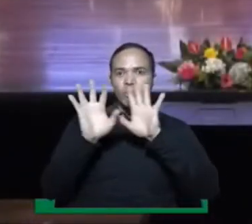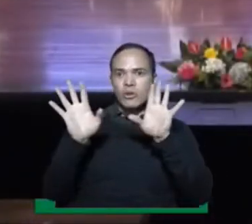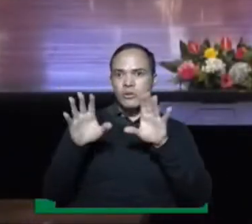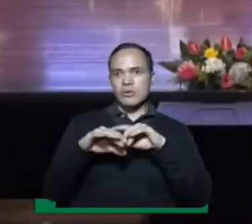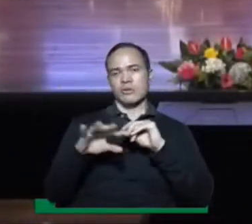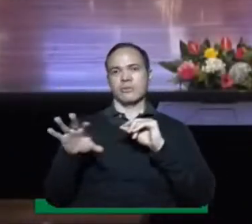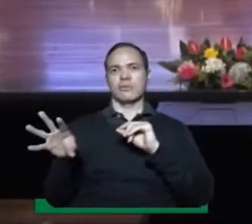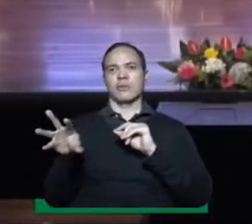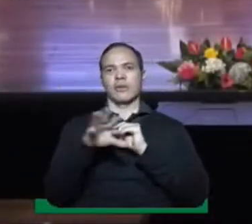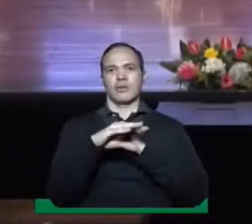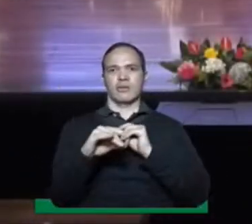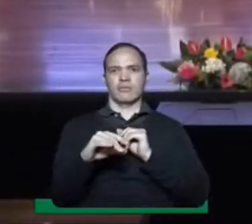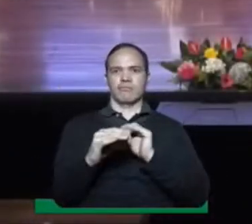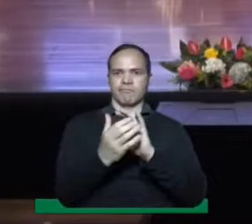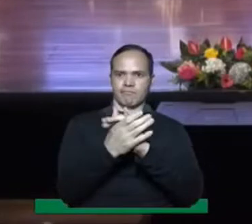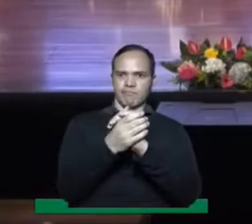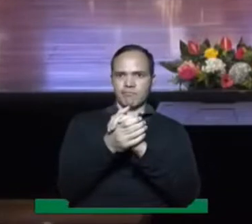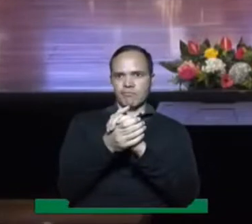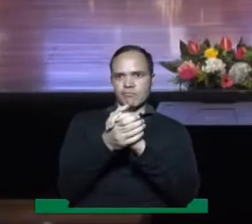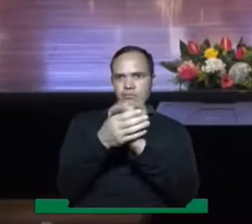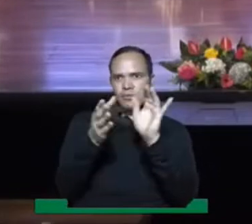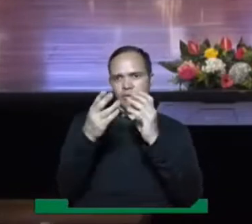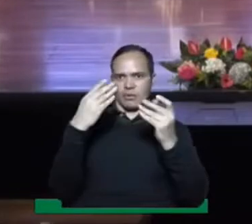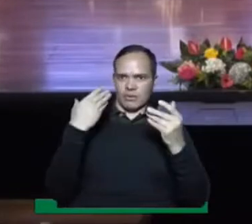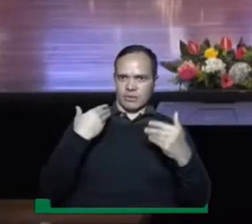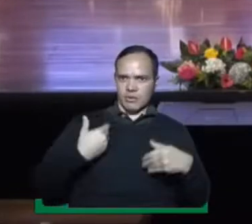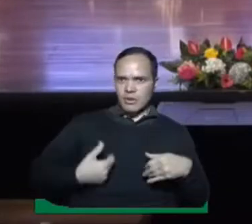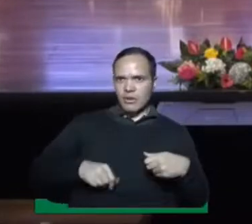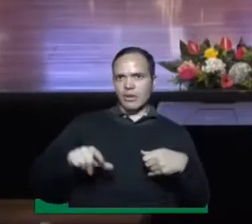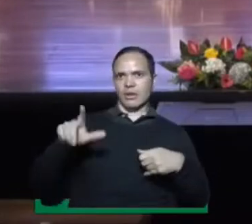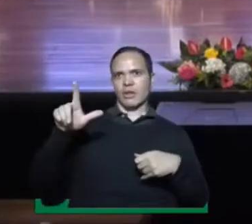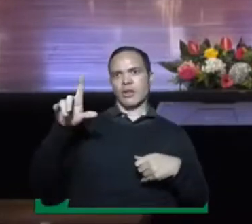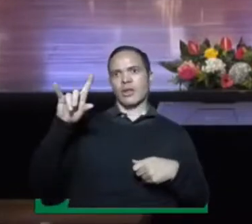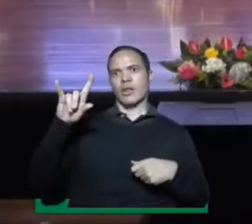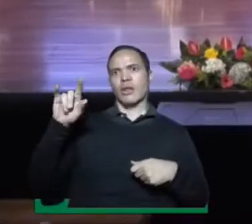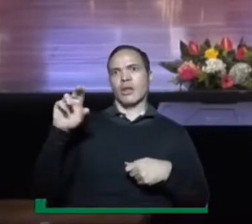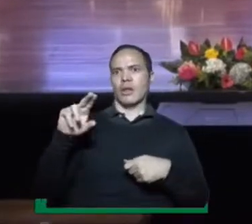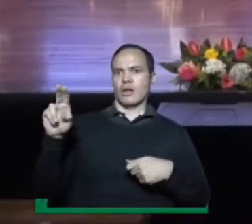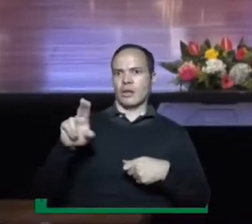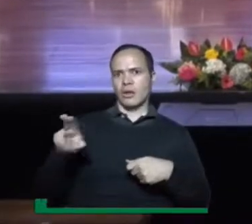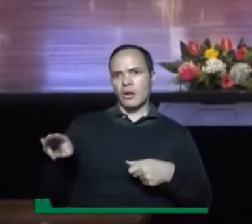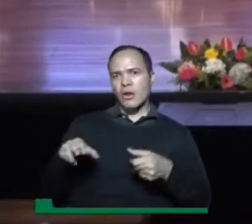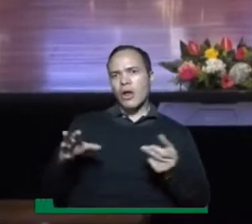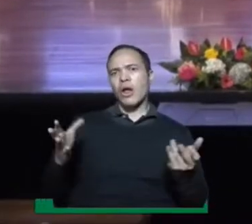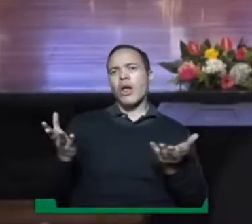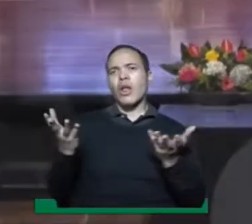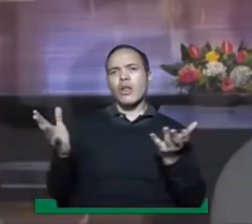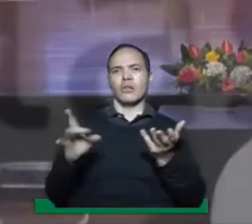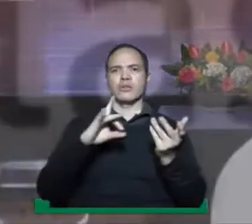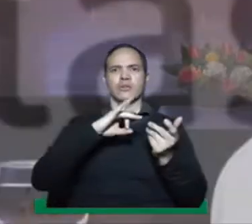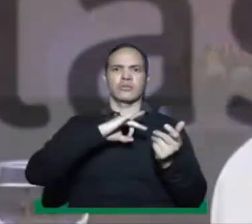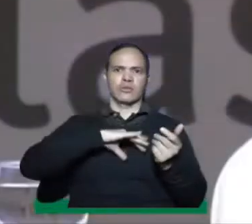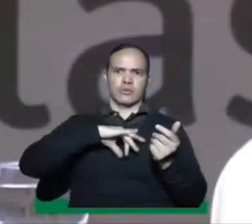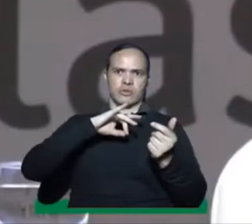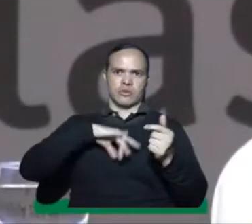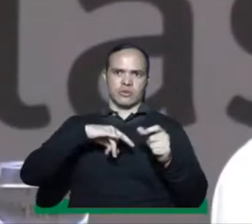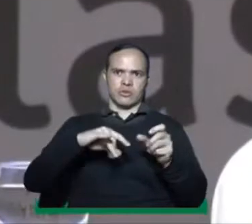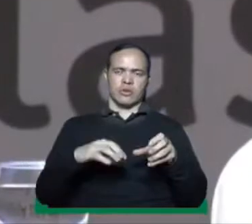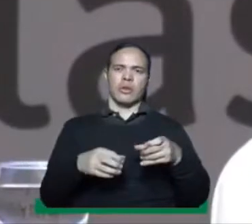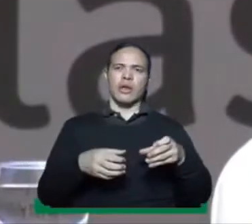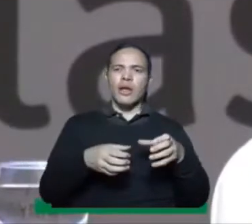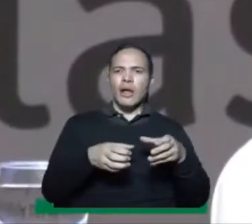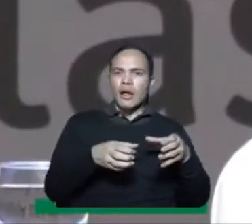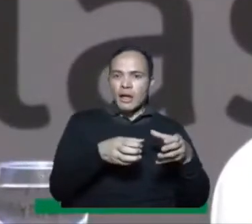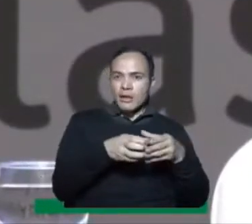soy luzmaría oyarzo cárdenas de chile presidenta de la asociación de turismo rural asetur